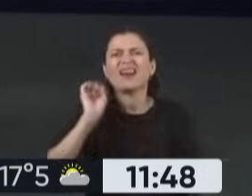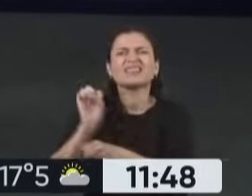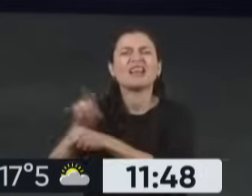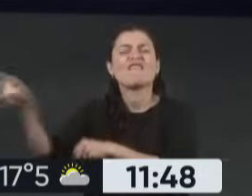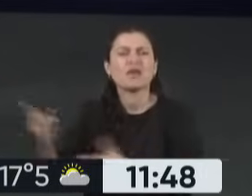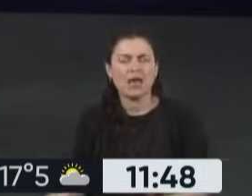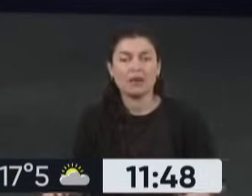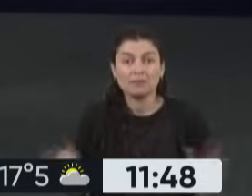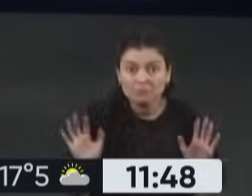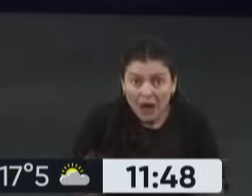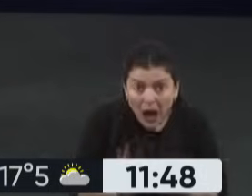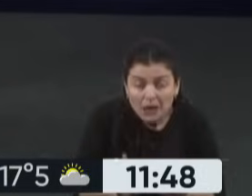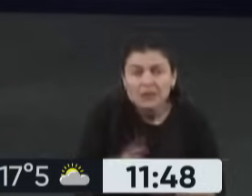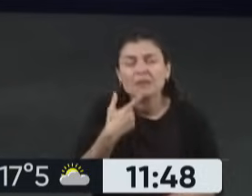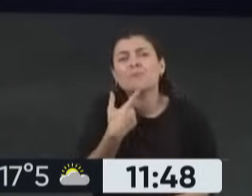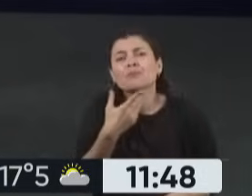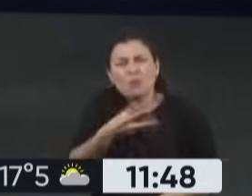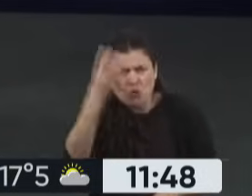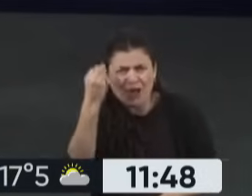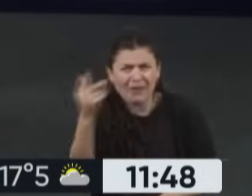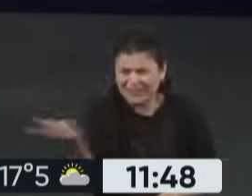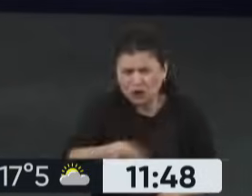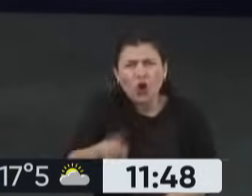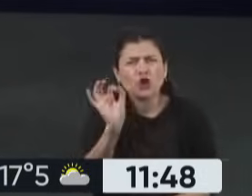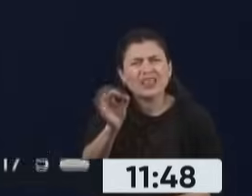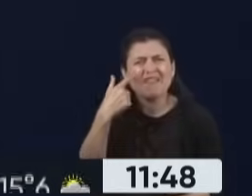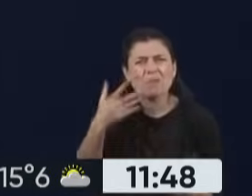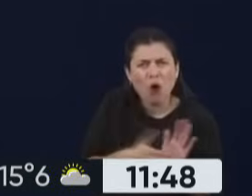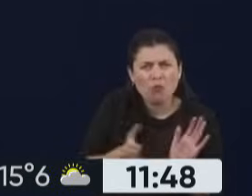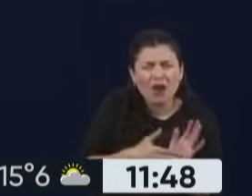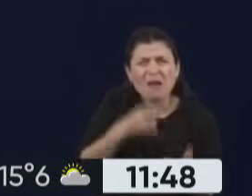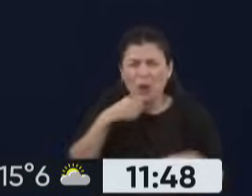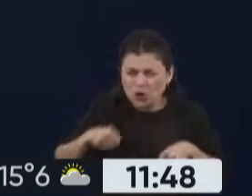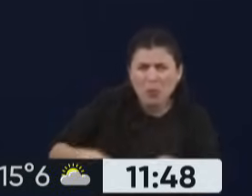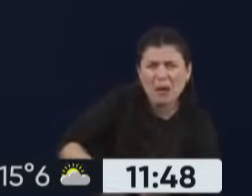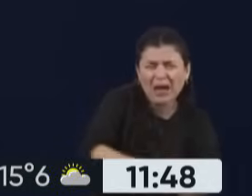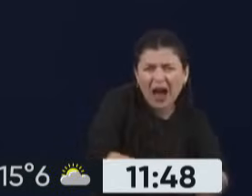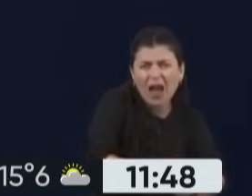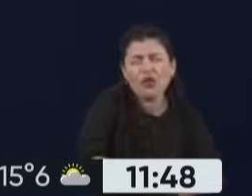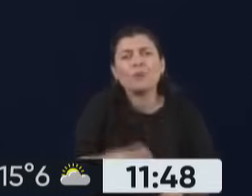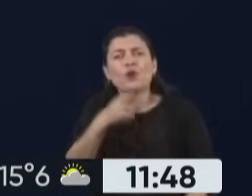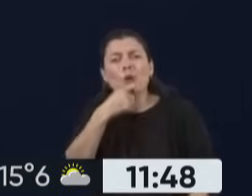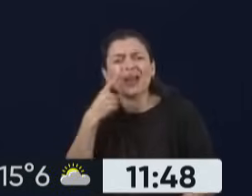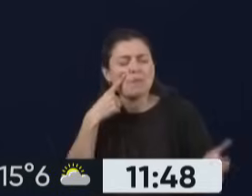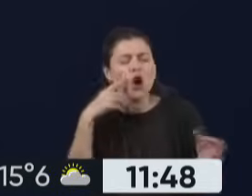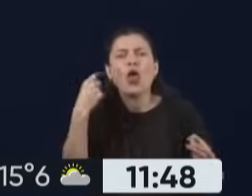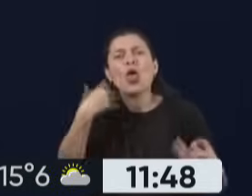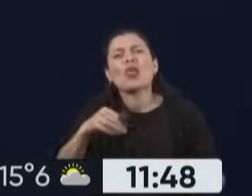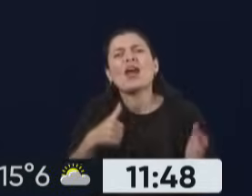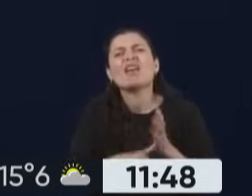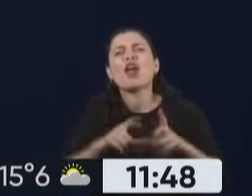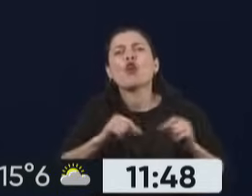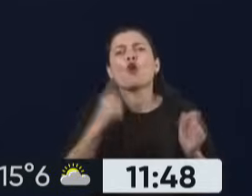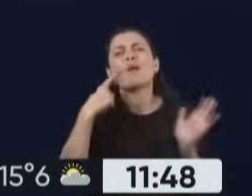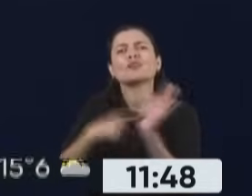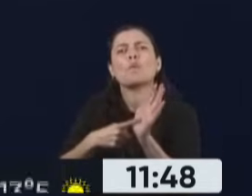y que les dividan los tickets en 3 y que tengan que mostrar el DNI porque sale 90.000 pesos. O sea, se